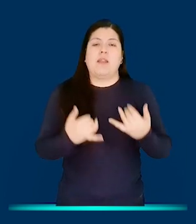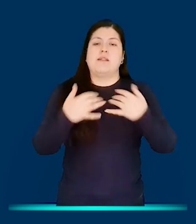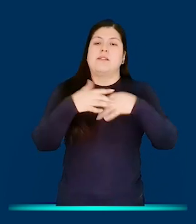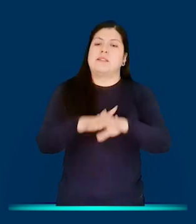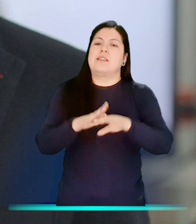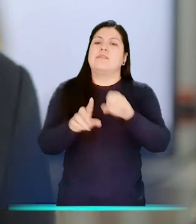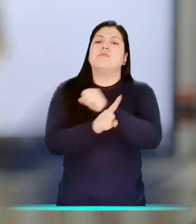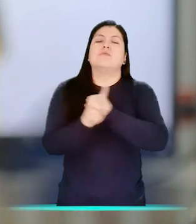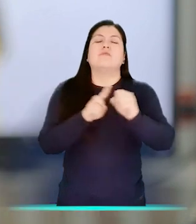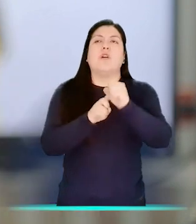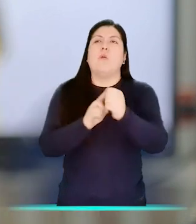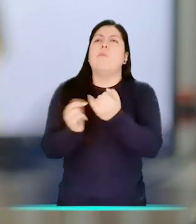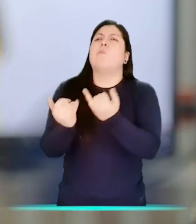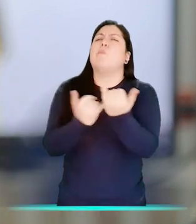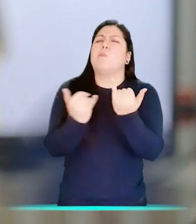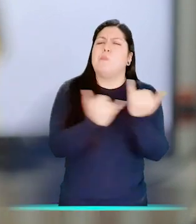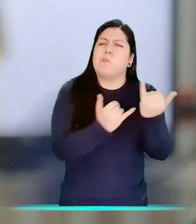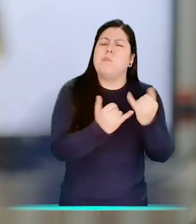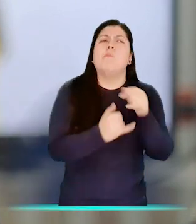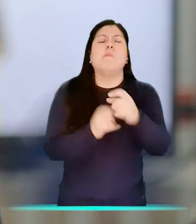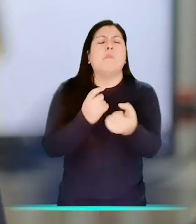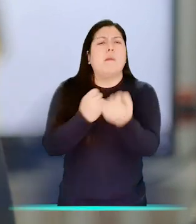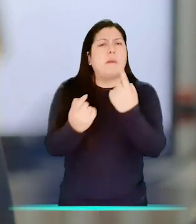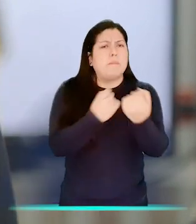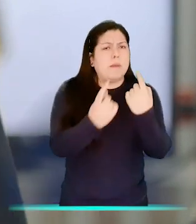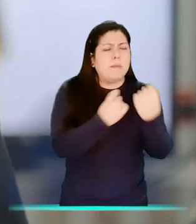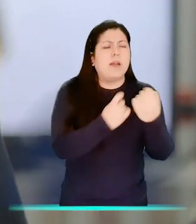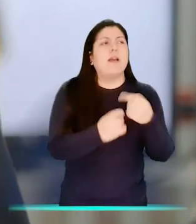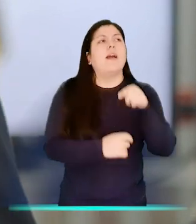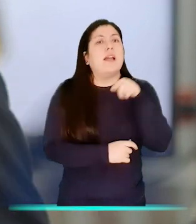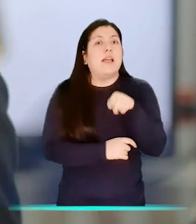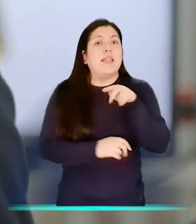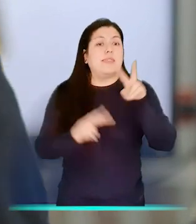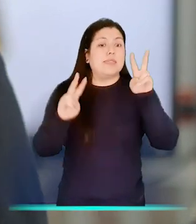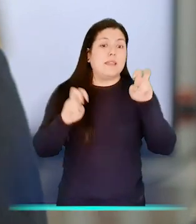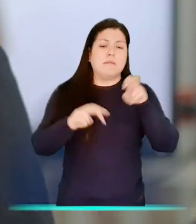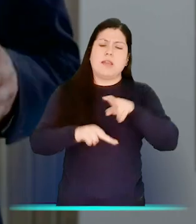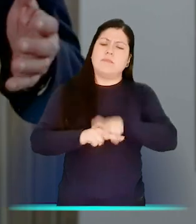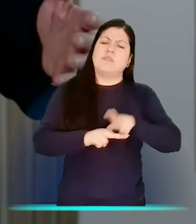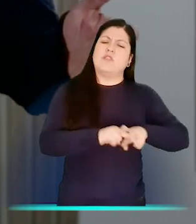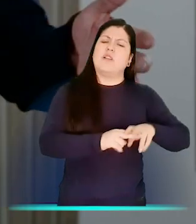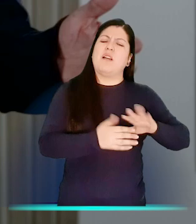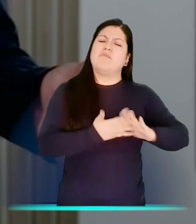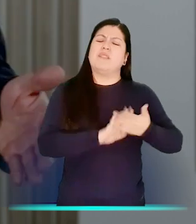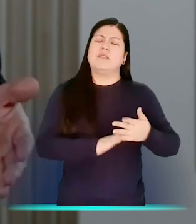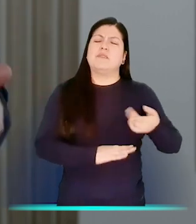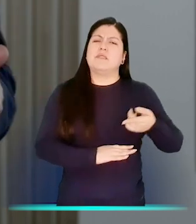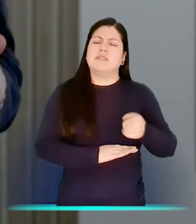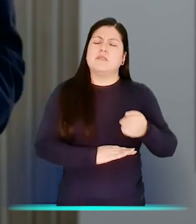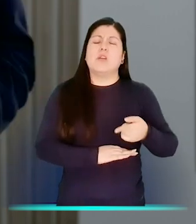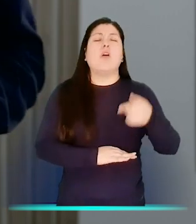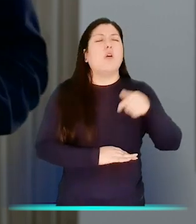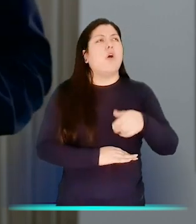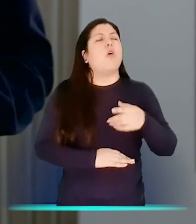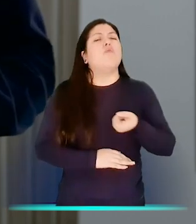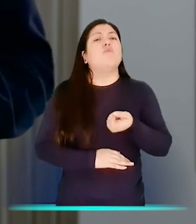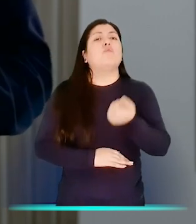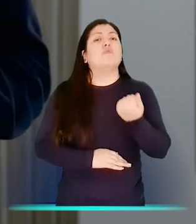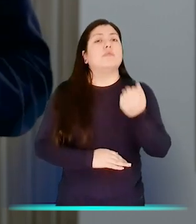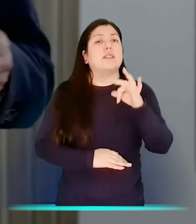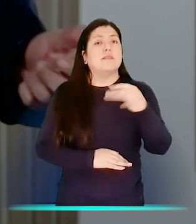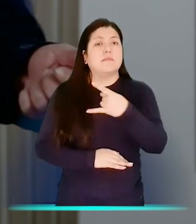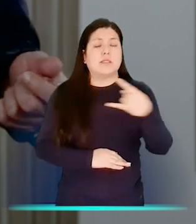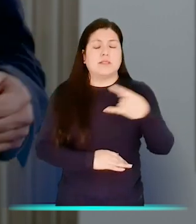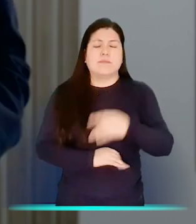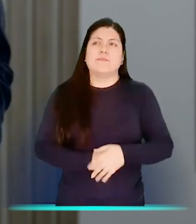y ahora vámonos a las redes sociales. Allí también nos hacen varias preguntas acerca de estas circunscripciones de